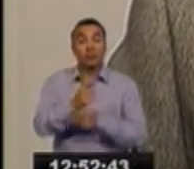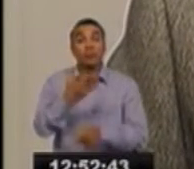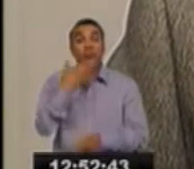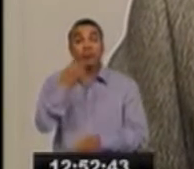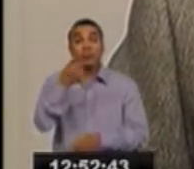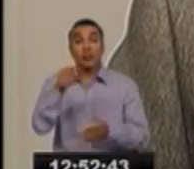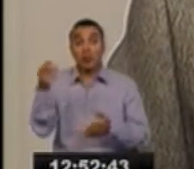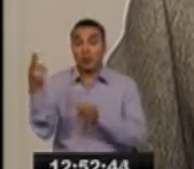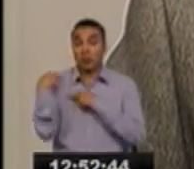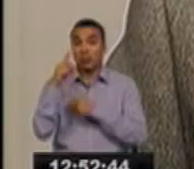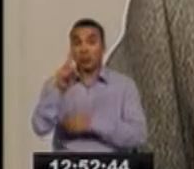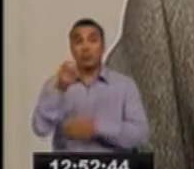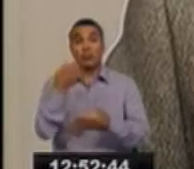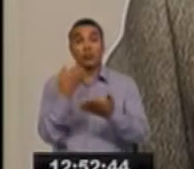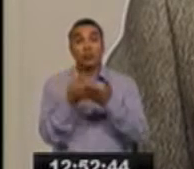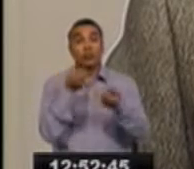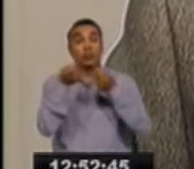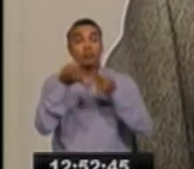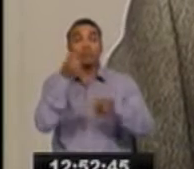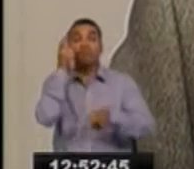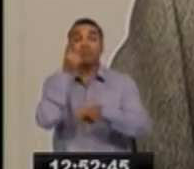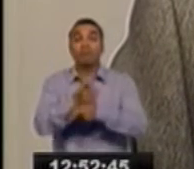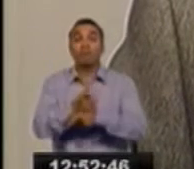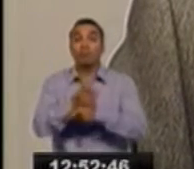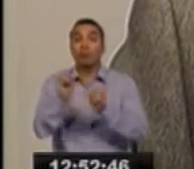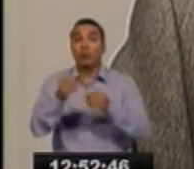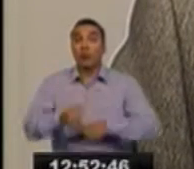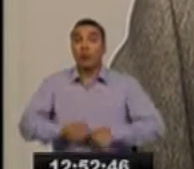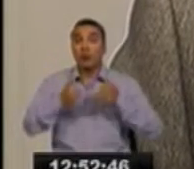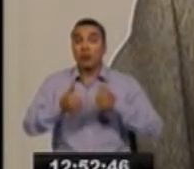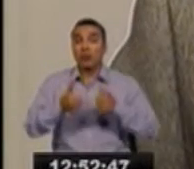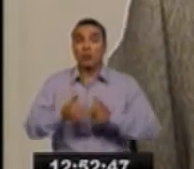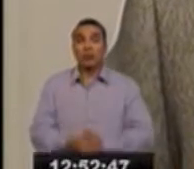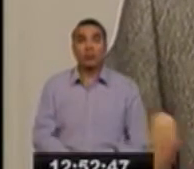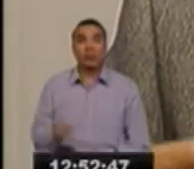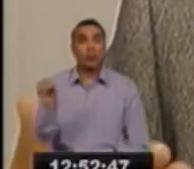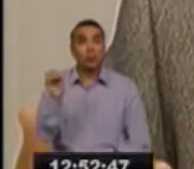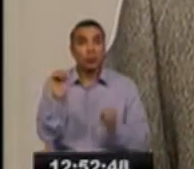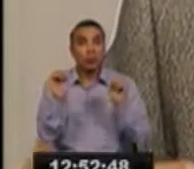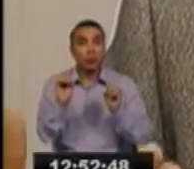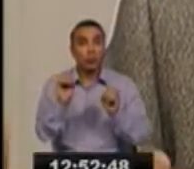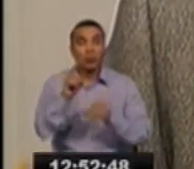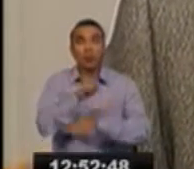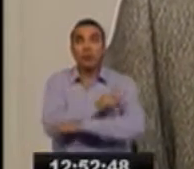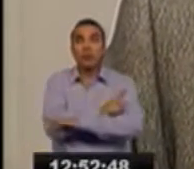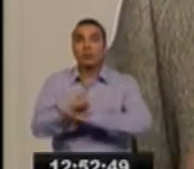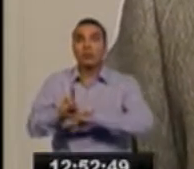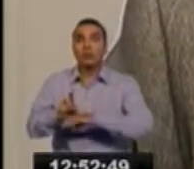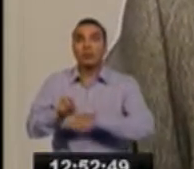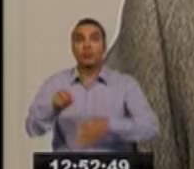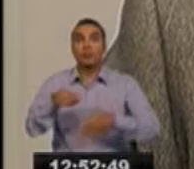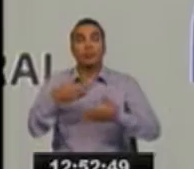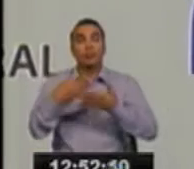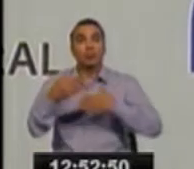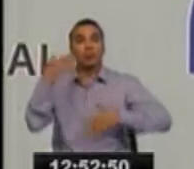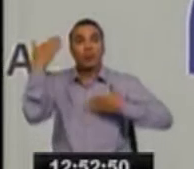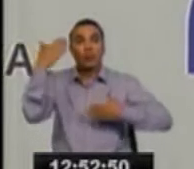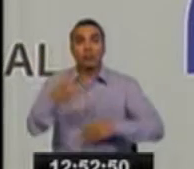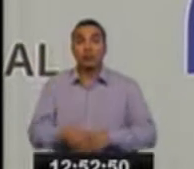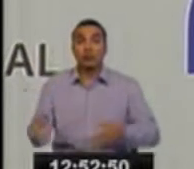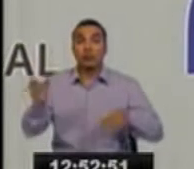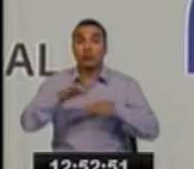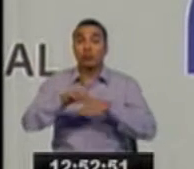Los responsables de manejo económico lo designaron o el candidato o los dirigentes de los partidos políticos. Sobre la